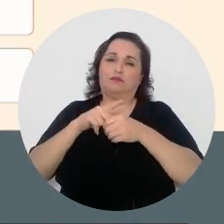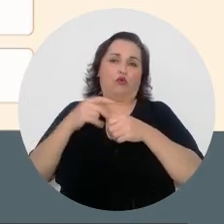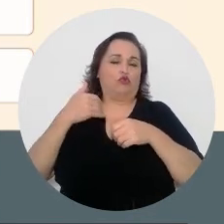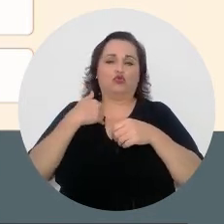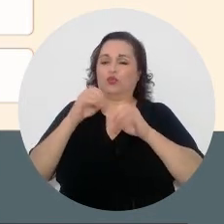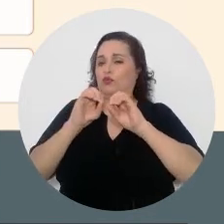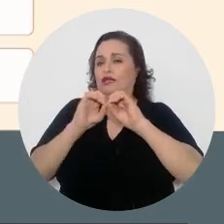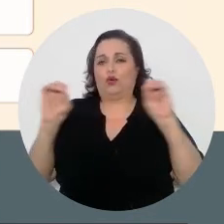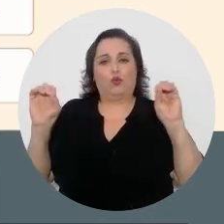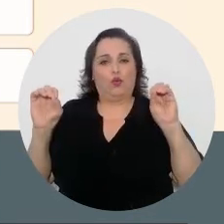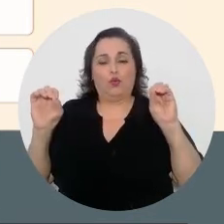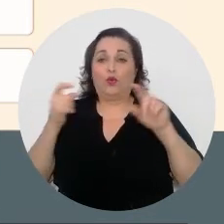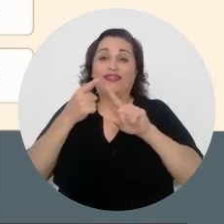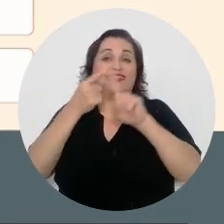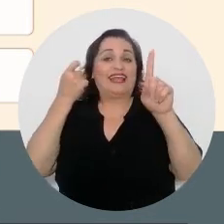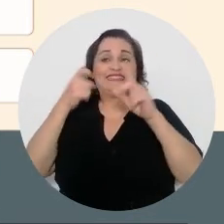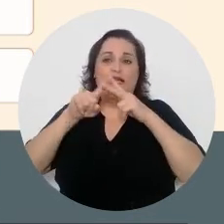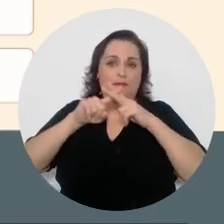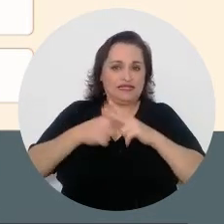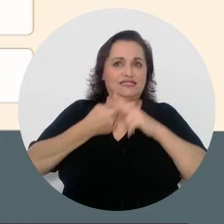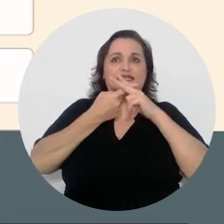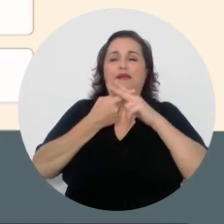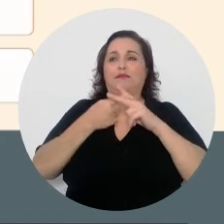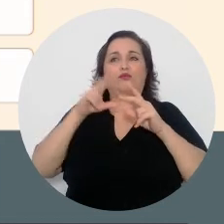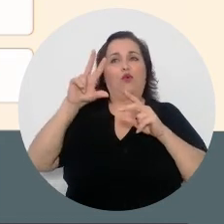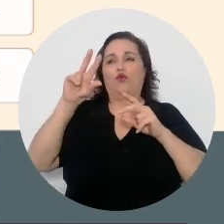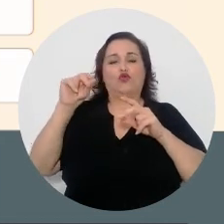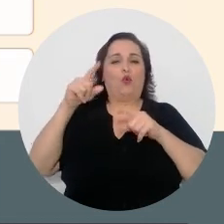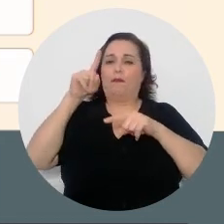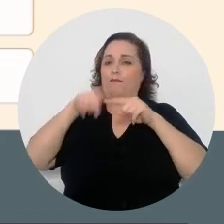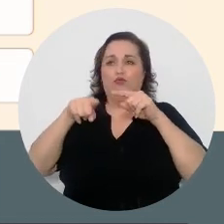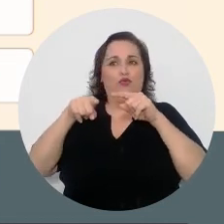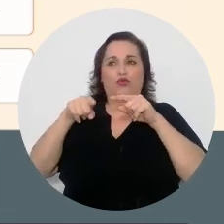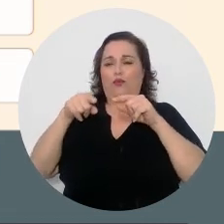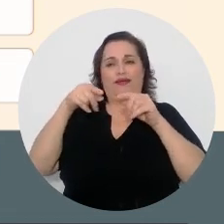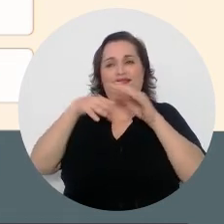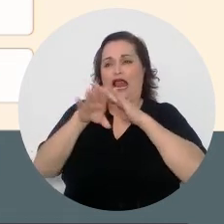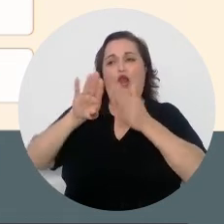E no obtiene ninguno porque desde el inicio